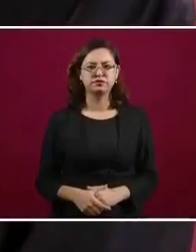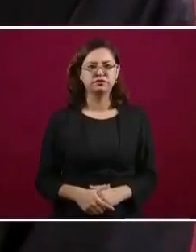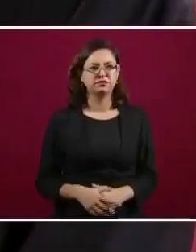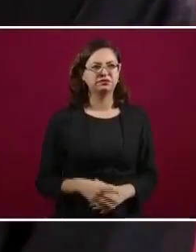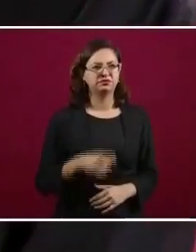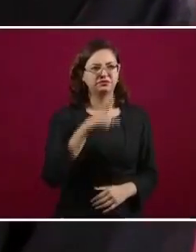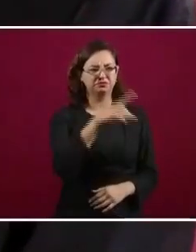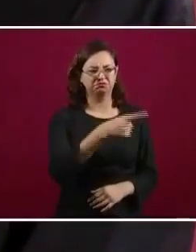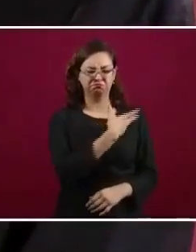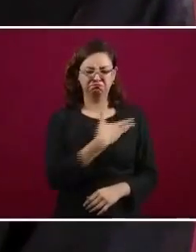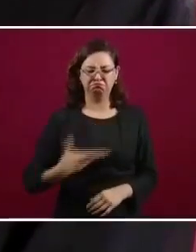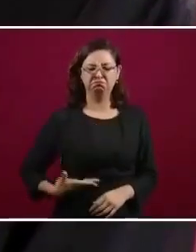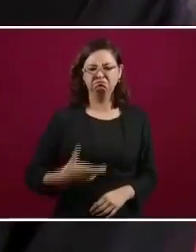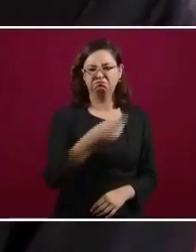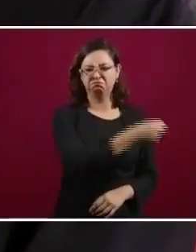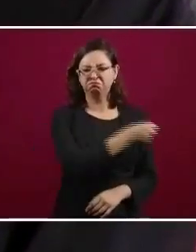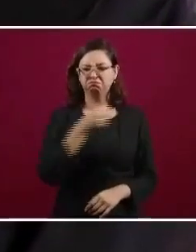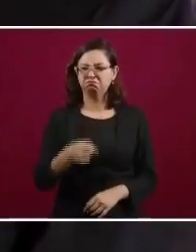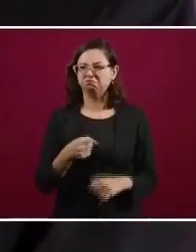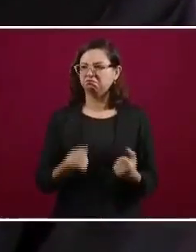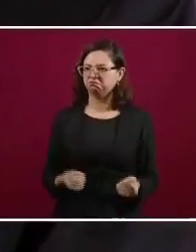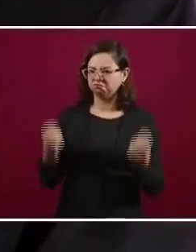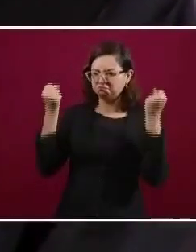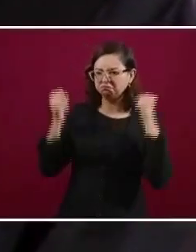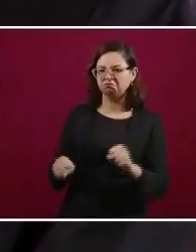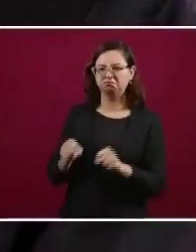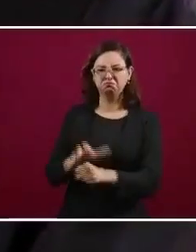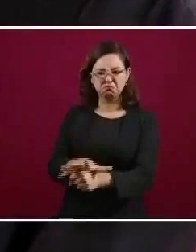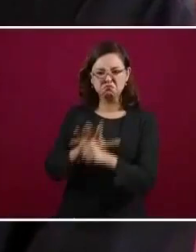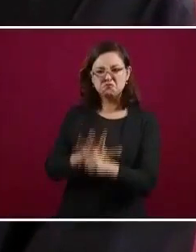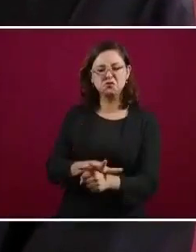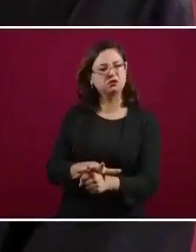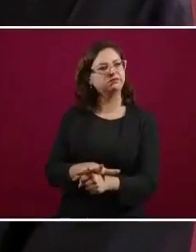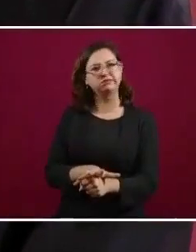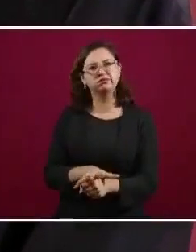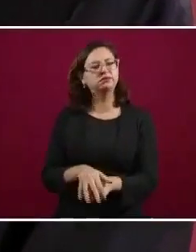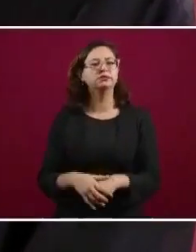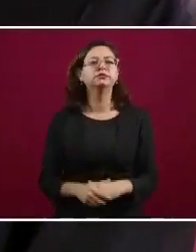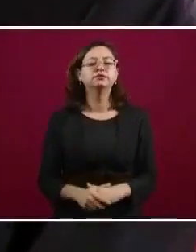versión 2.0 pega noticias 13 eduardo guzmán